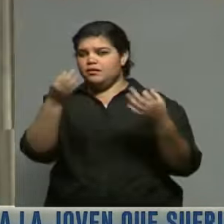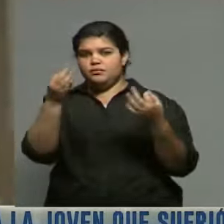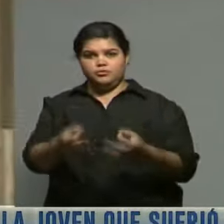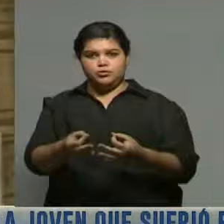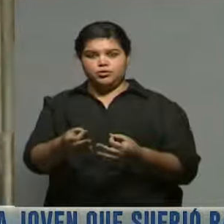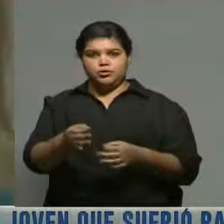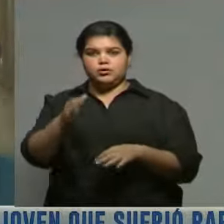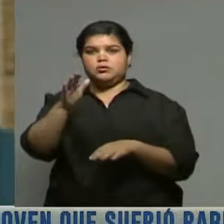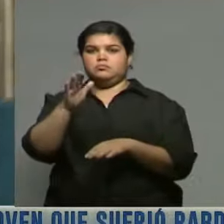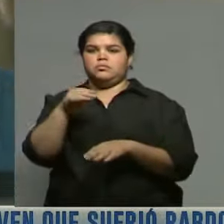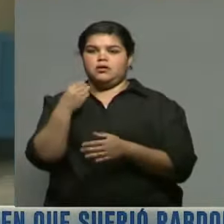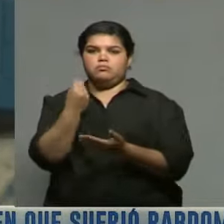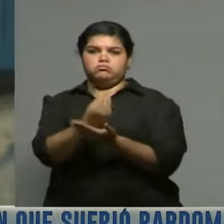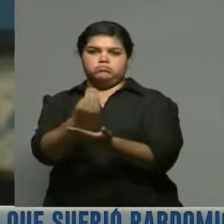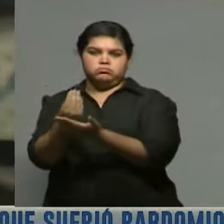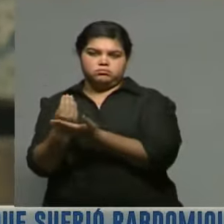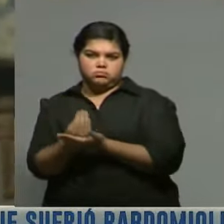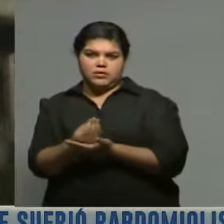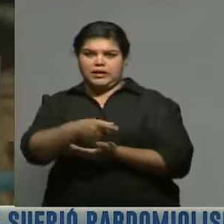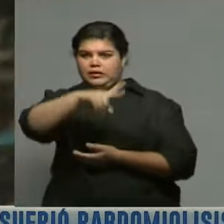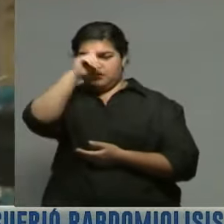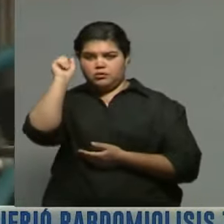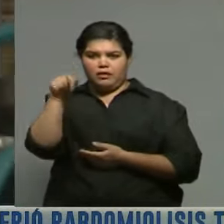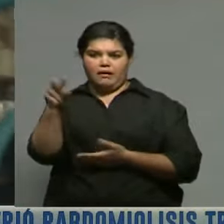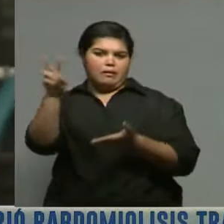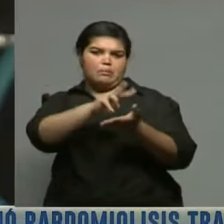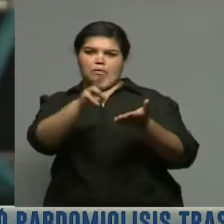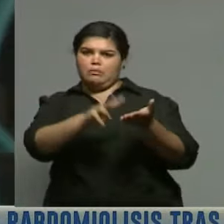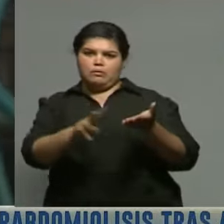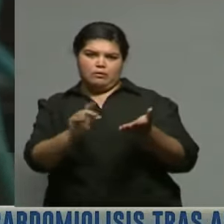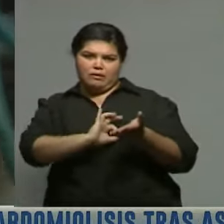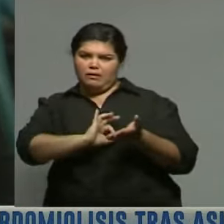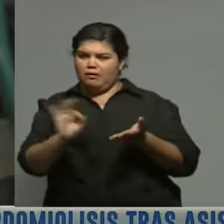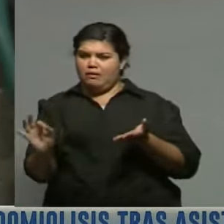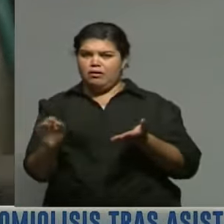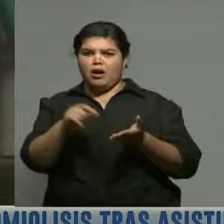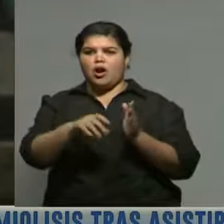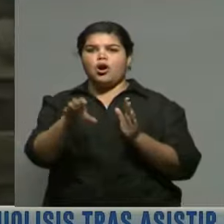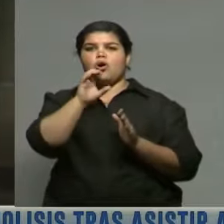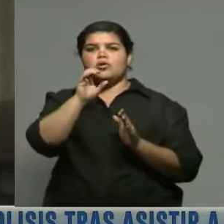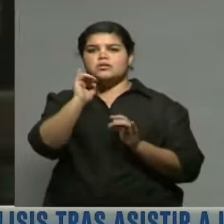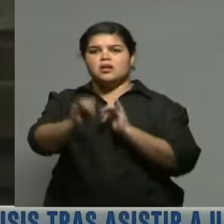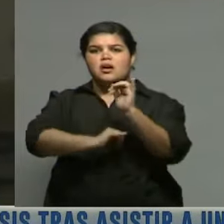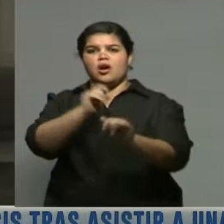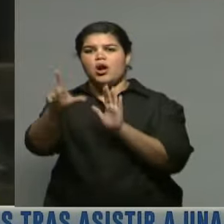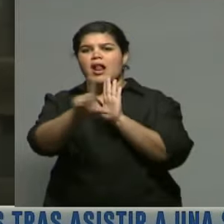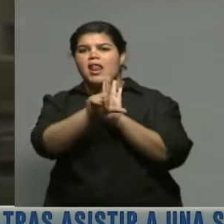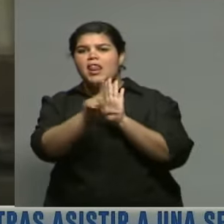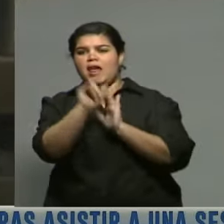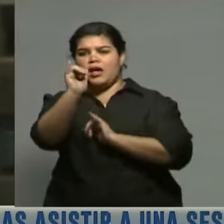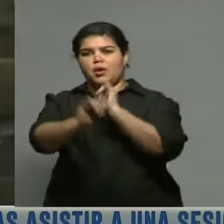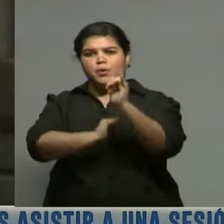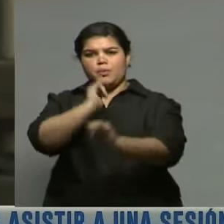funcionarios nacionales no han leído los considerandos de la ley cuando hablan